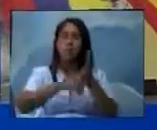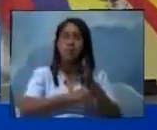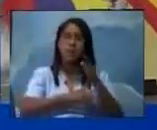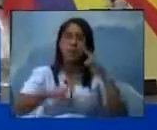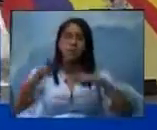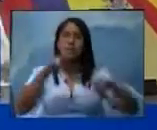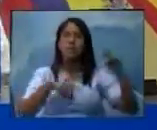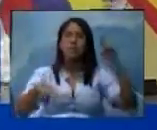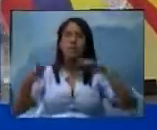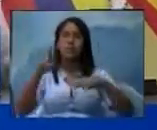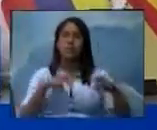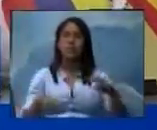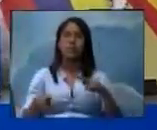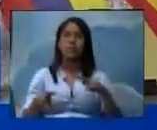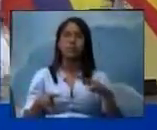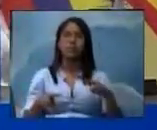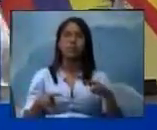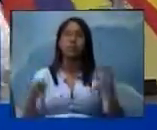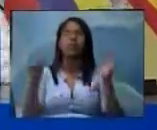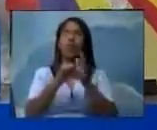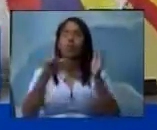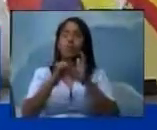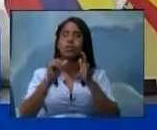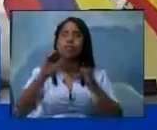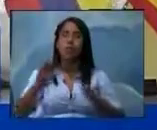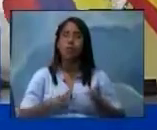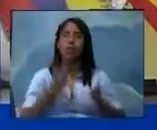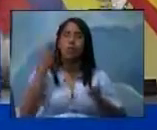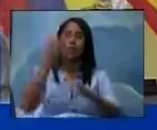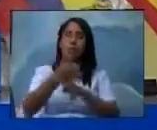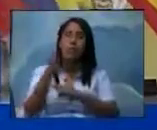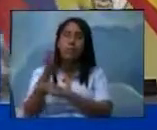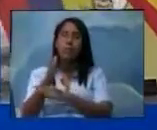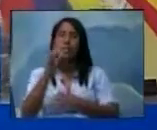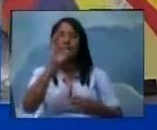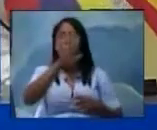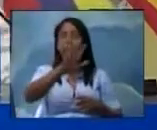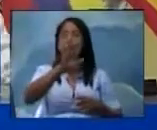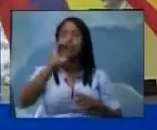mil visitantes? ¿A dónde podríamos meter